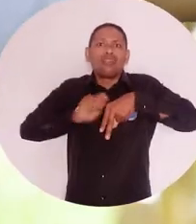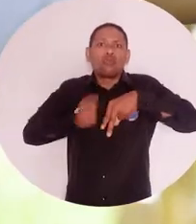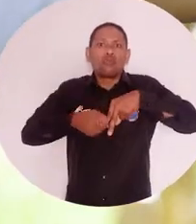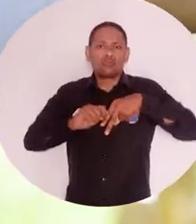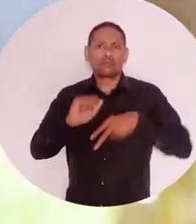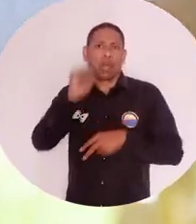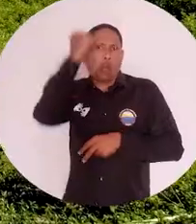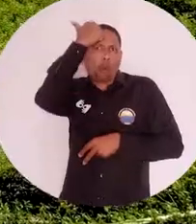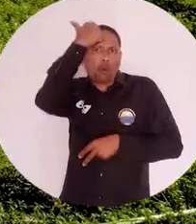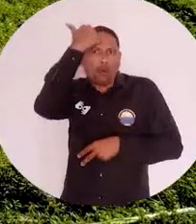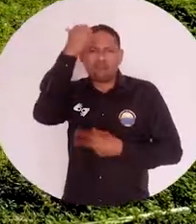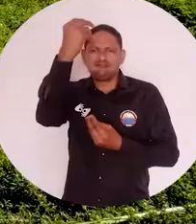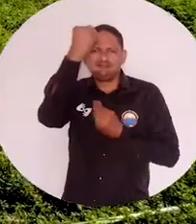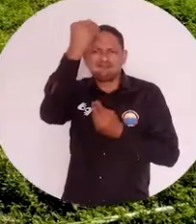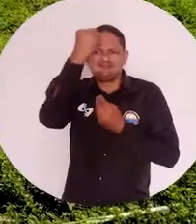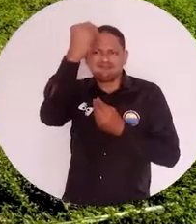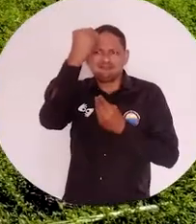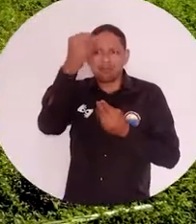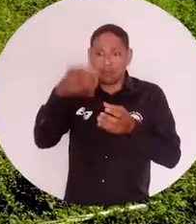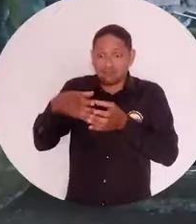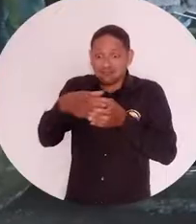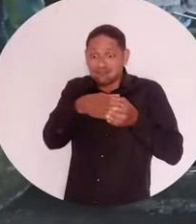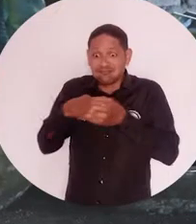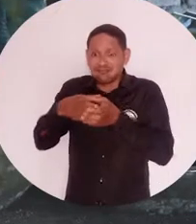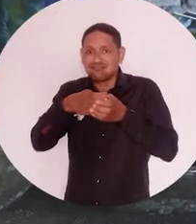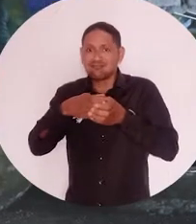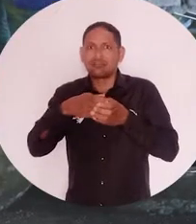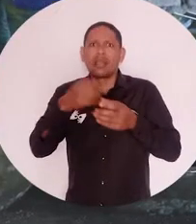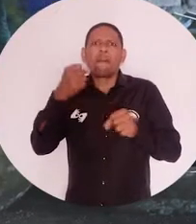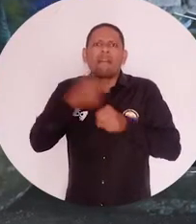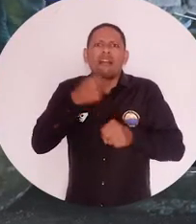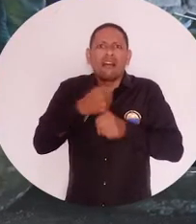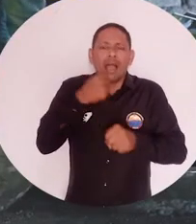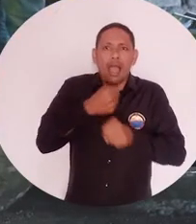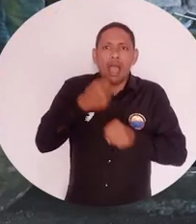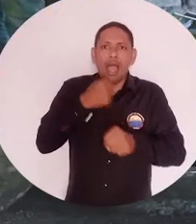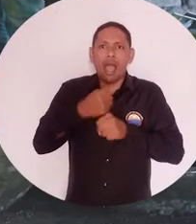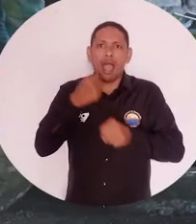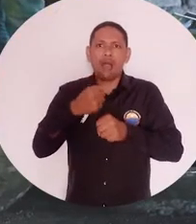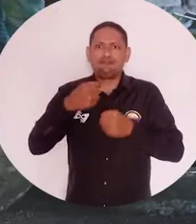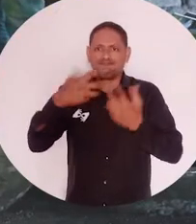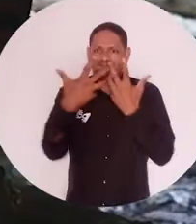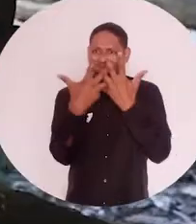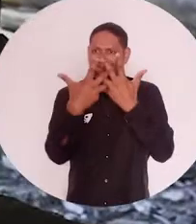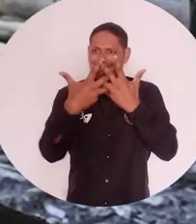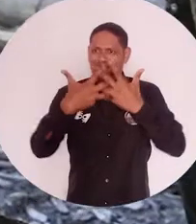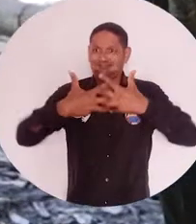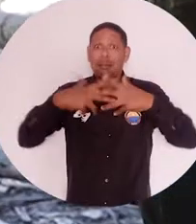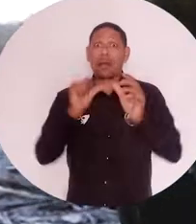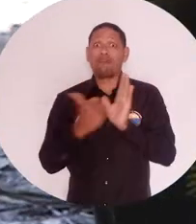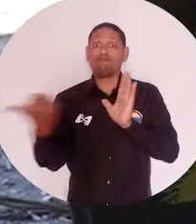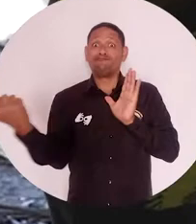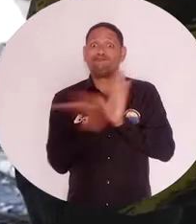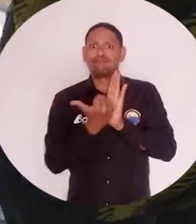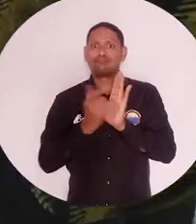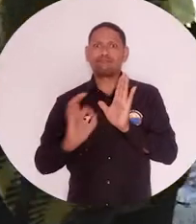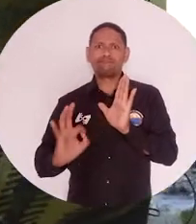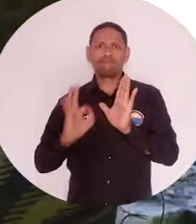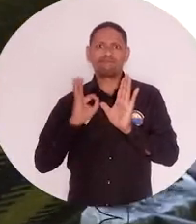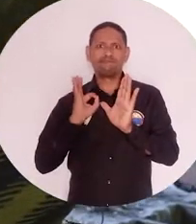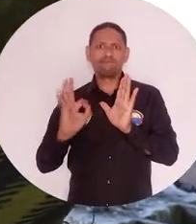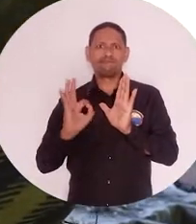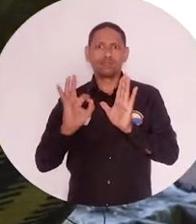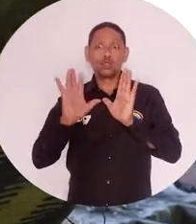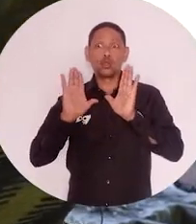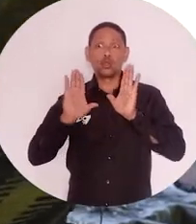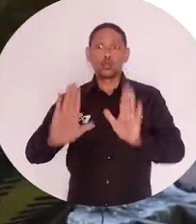aquí a capacitarse para montar la cooperativa multiactiva que maneje los trapiches, pero también ayudarlos a que tengan su marca registrada y su denominación de